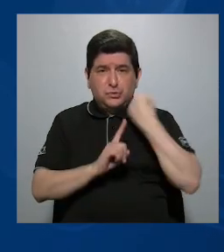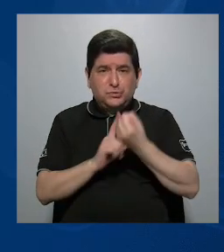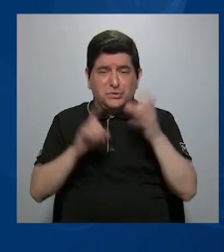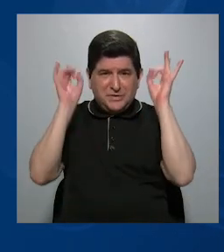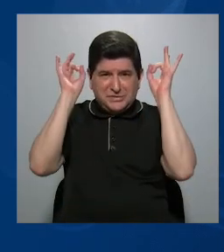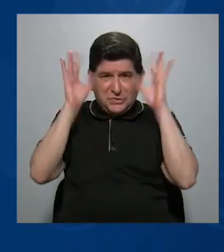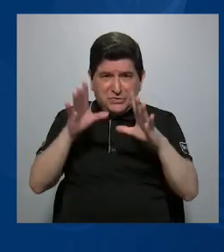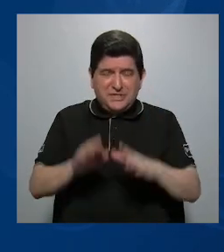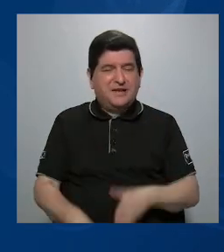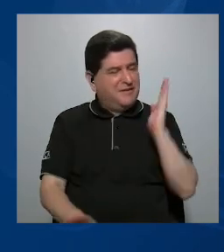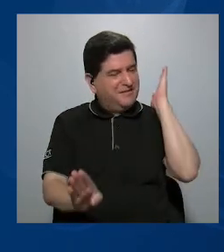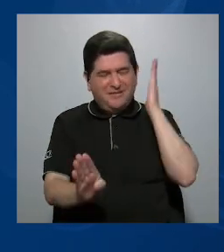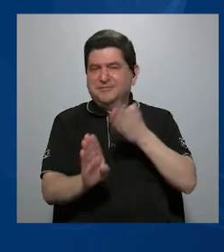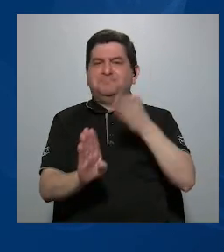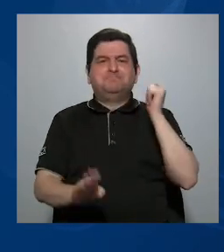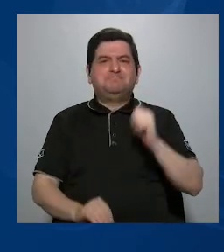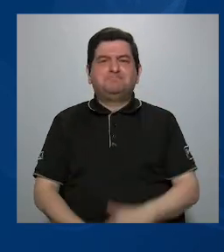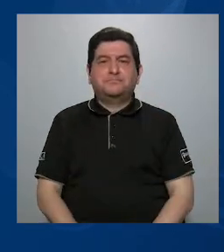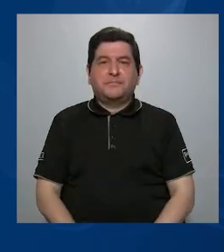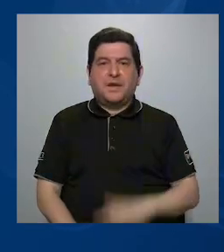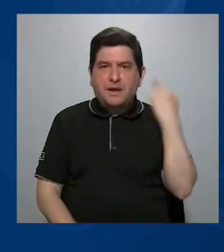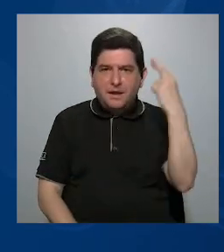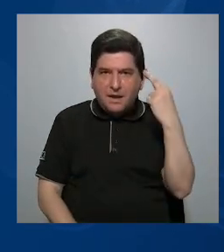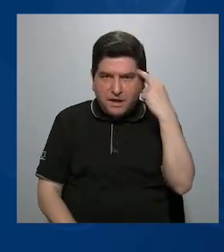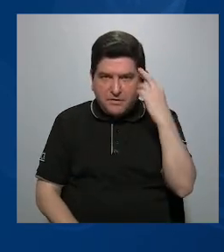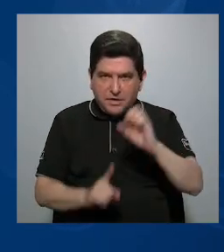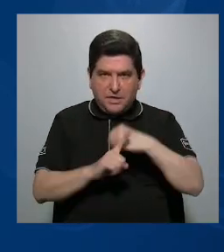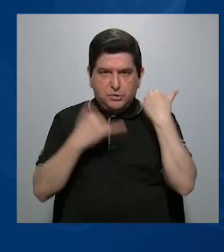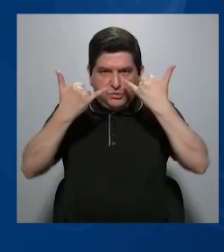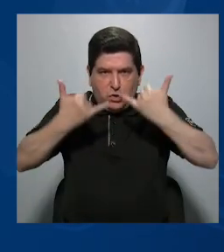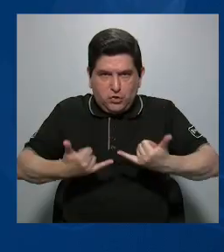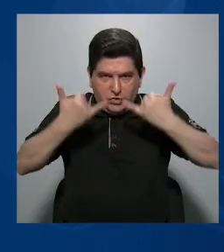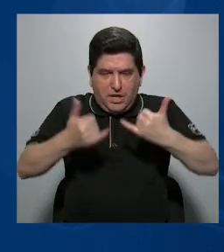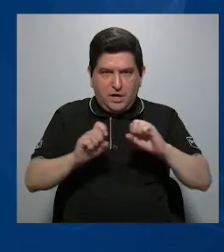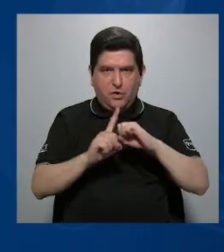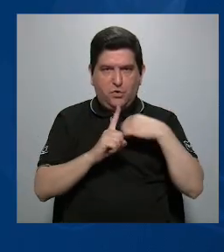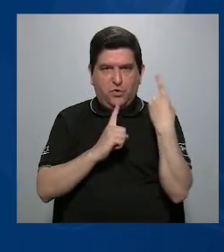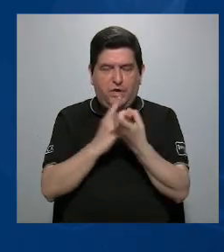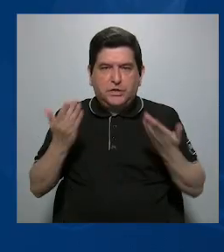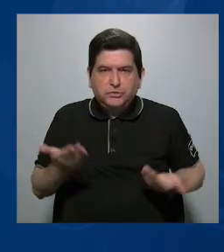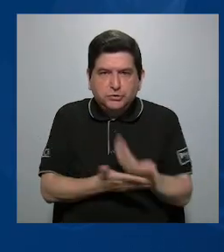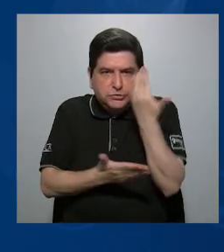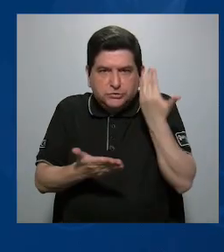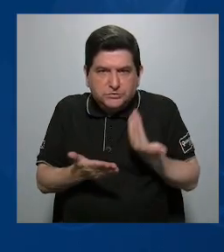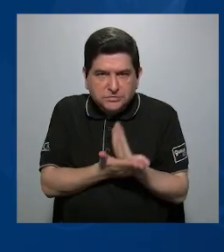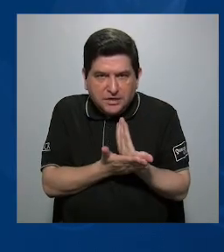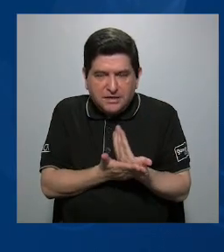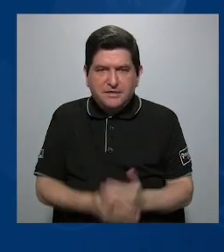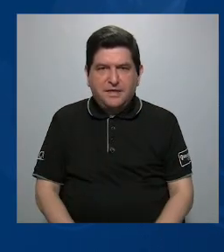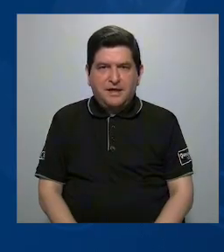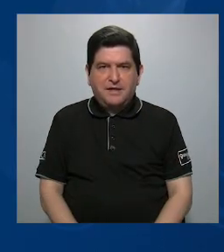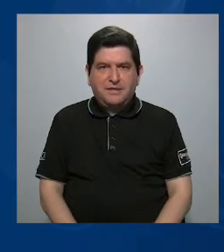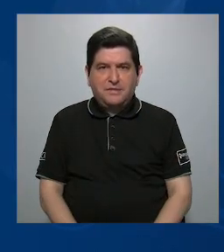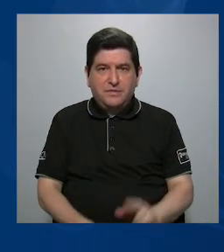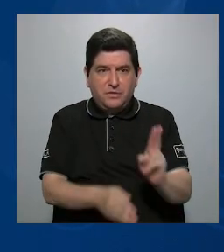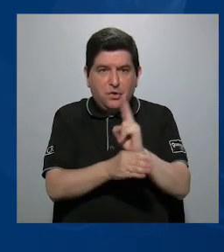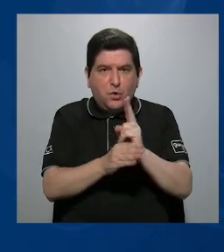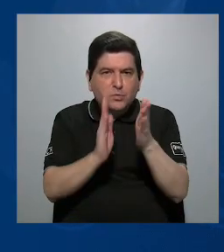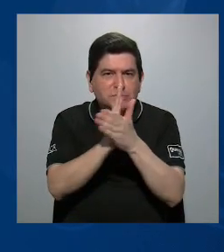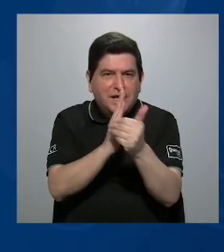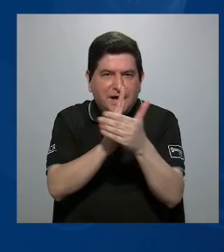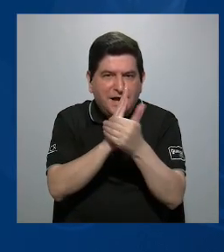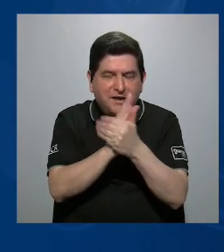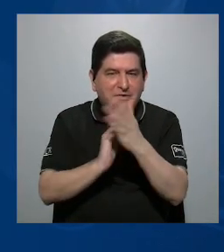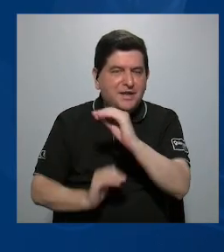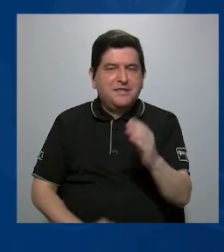su ruina será infalible. Porque en la situación actual de las sociedades modernas, la que